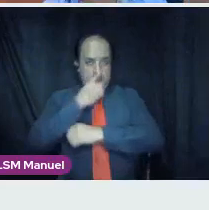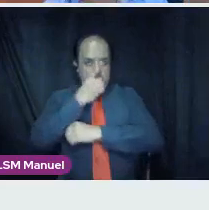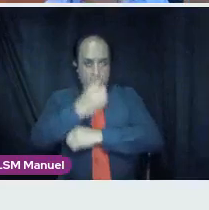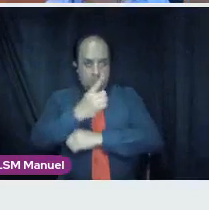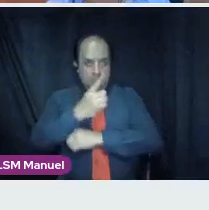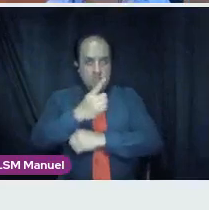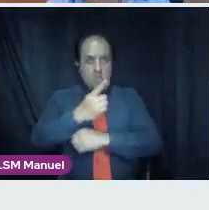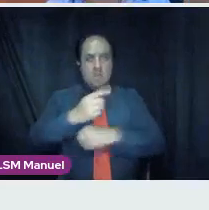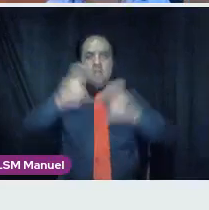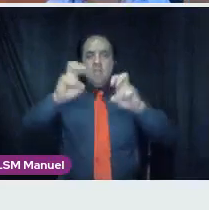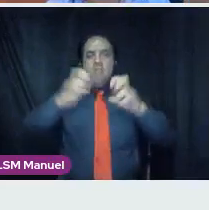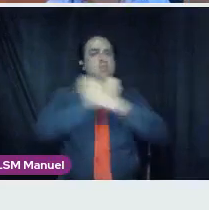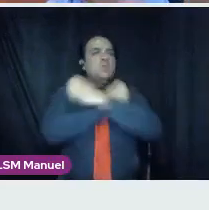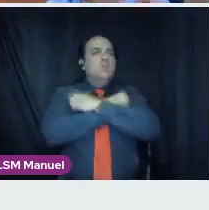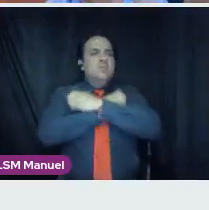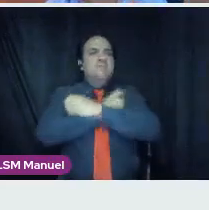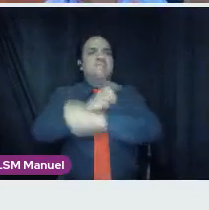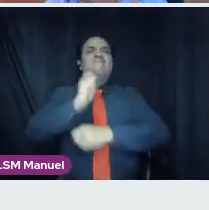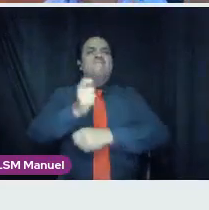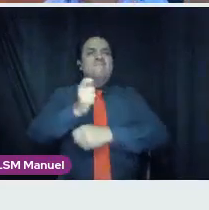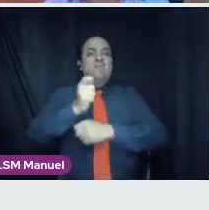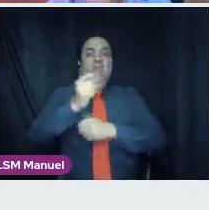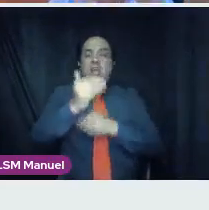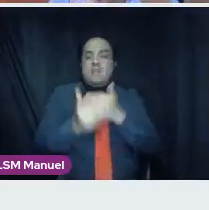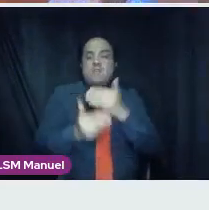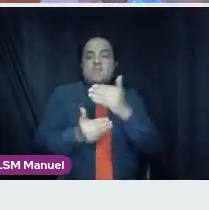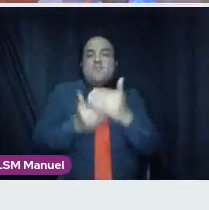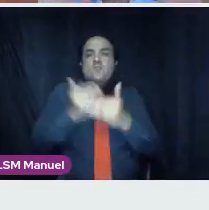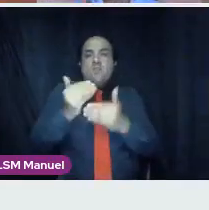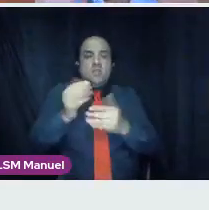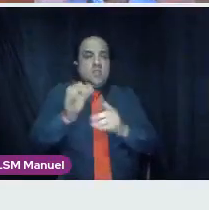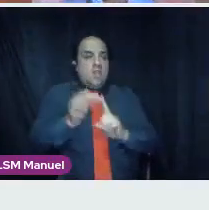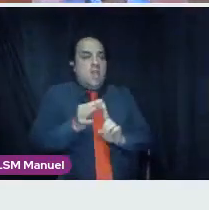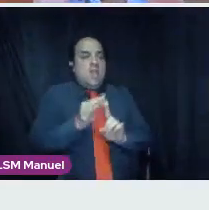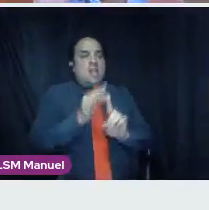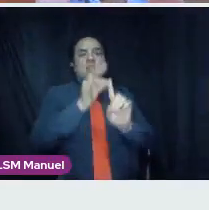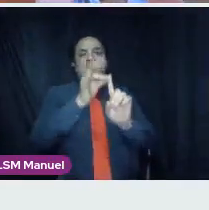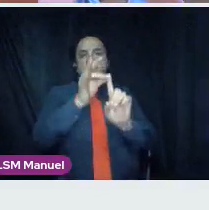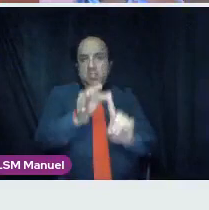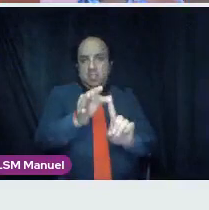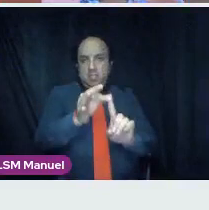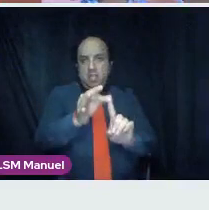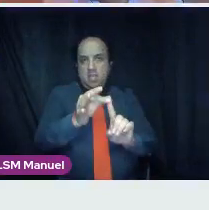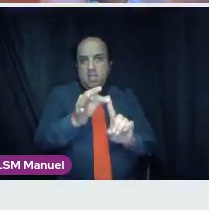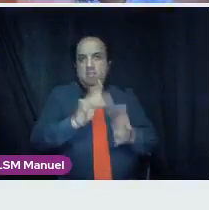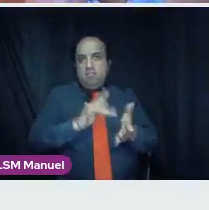educación es este proceso en donde guiamos, en donde